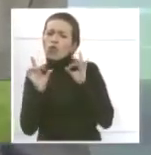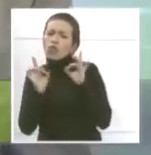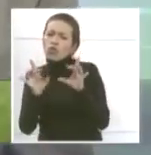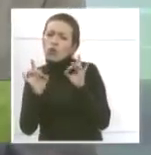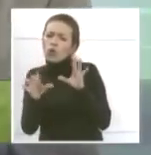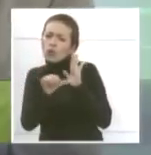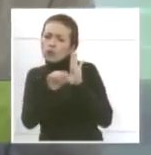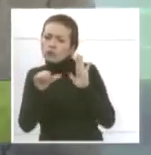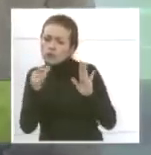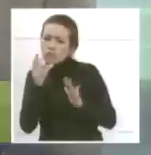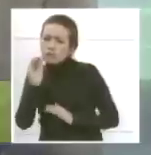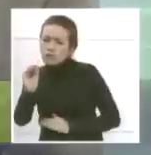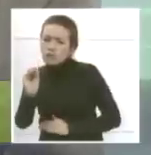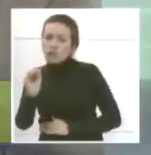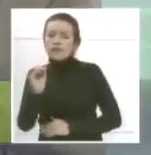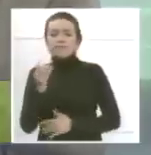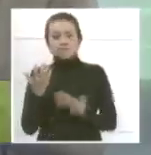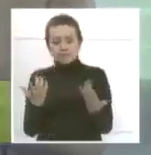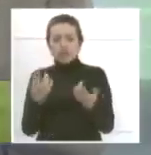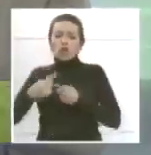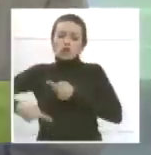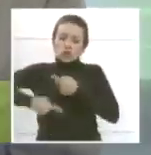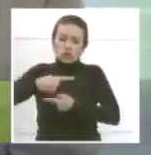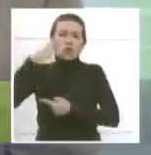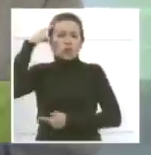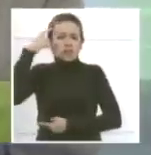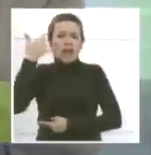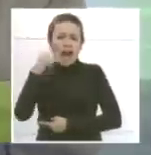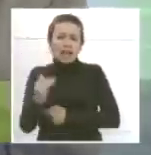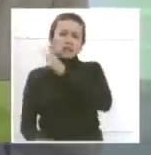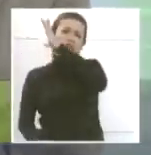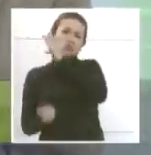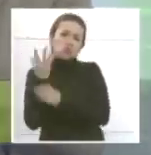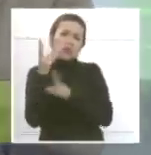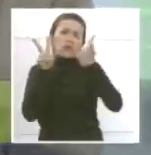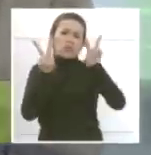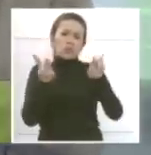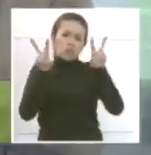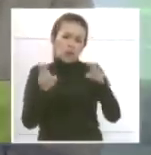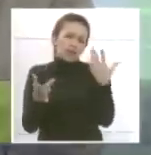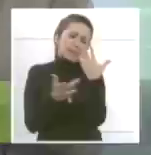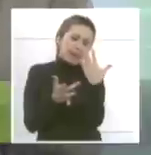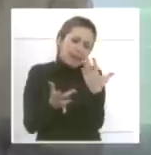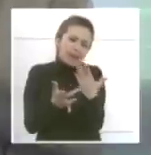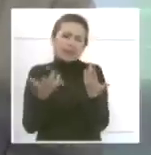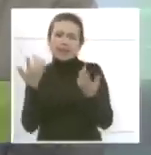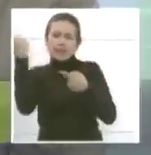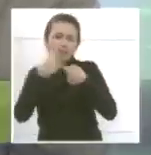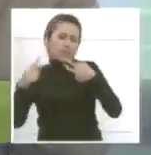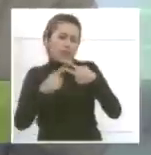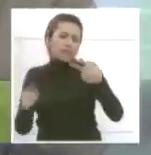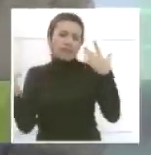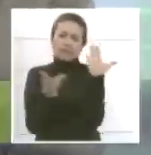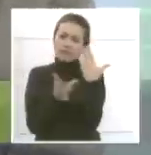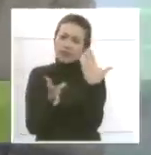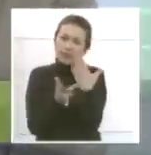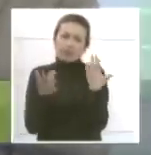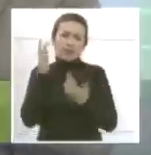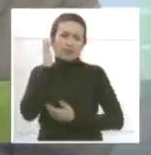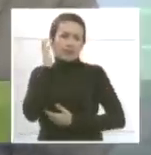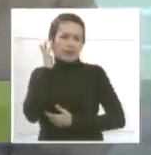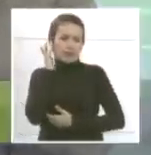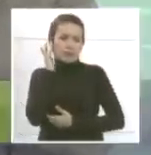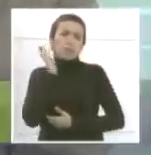día tenemos mayor cantidad de herramientas para aliviar el dolor. O sea, hay una cantidad de técnicas que se están manejando y que cada día se manejan más